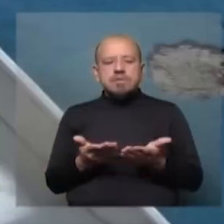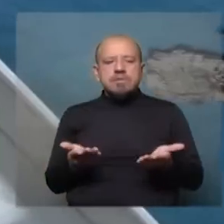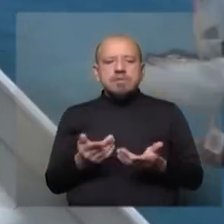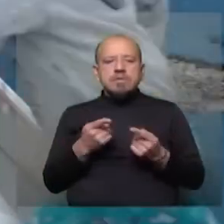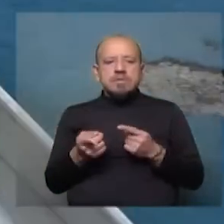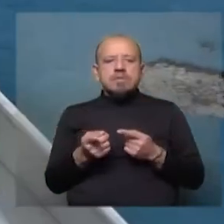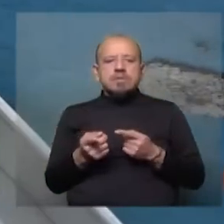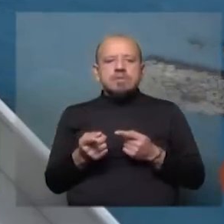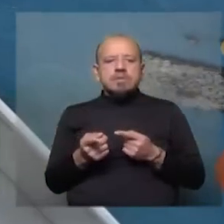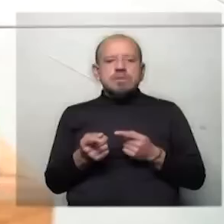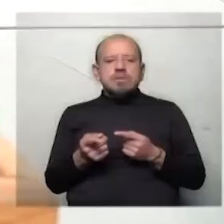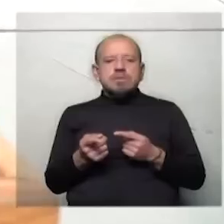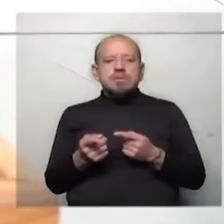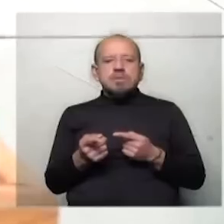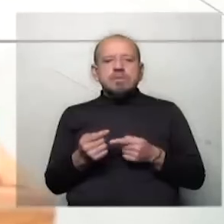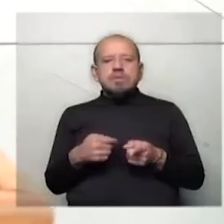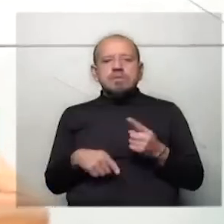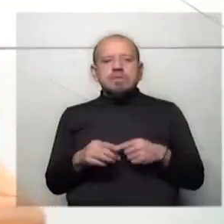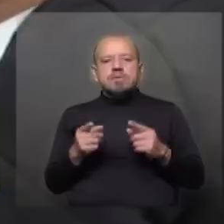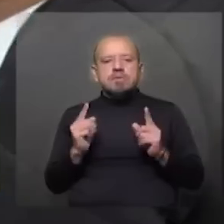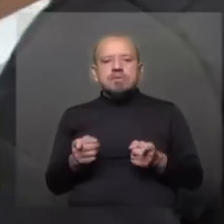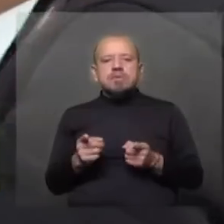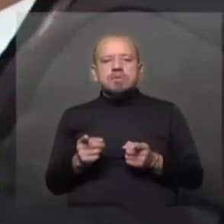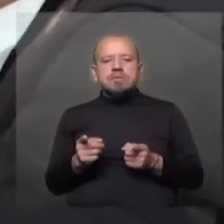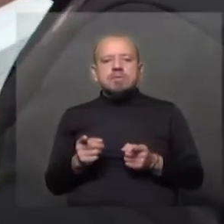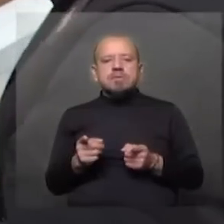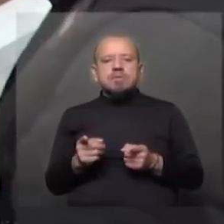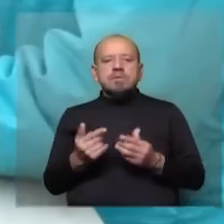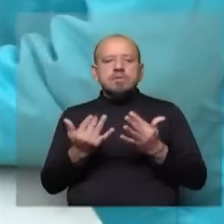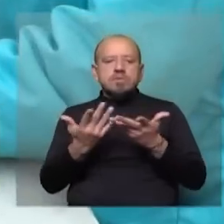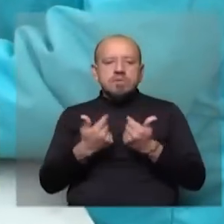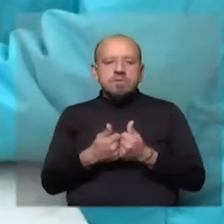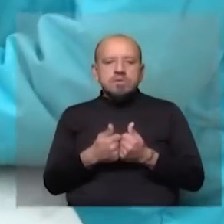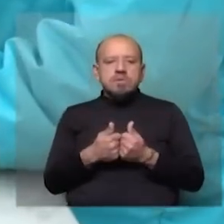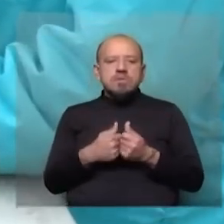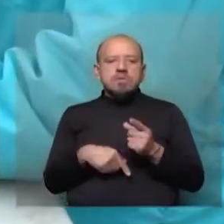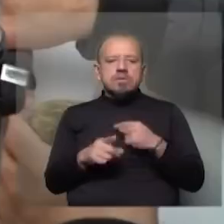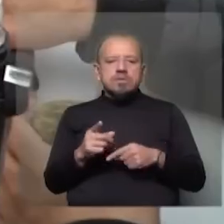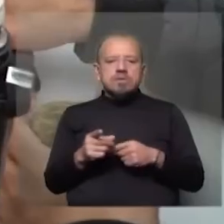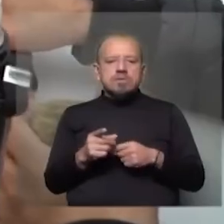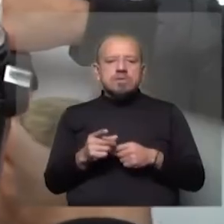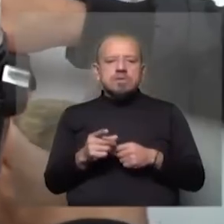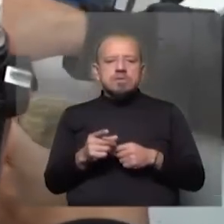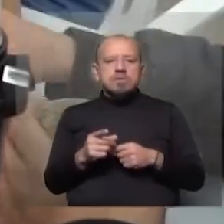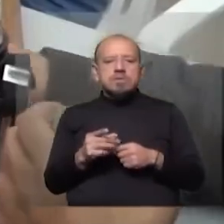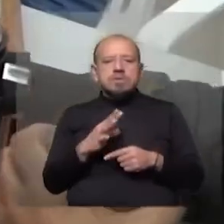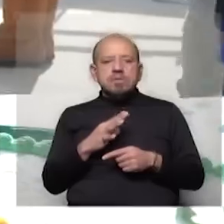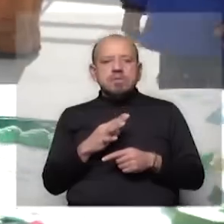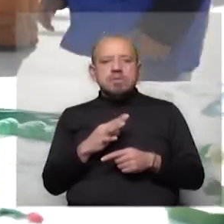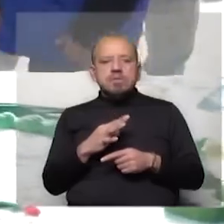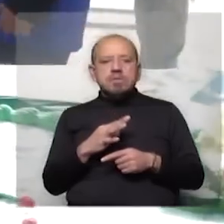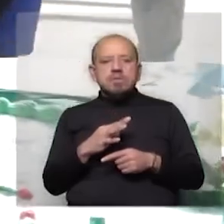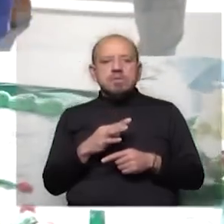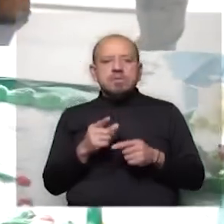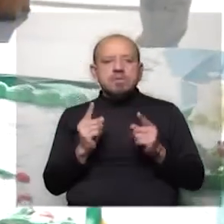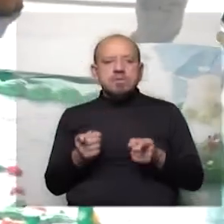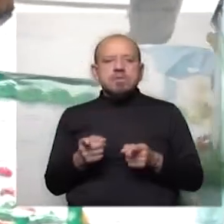de Estos espacios eh También organizaciones de de colectividades migrantes que